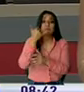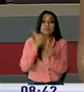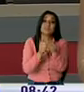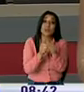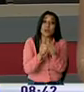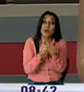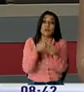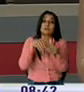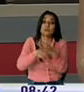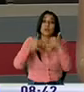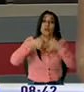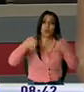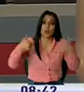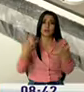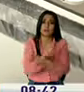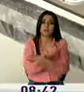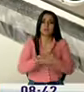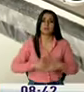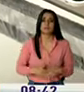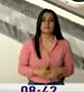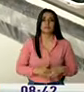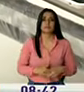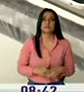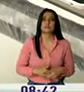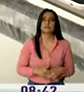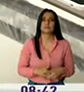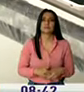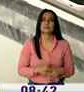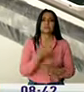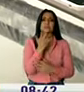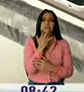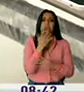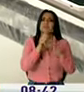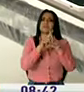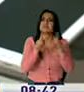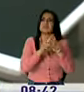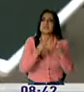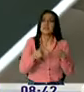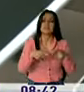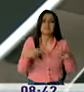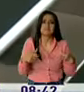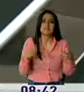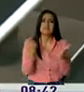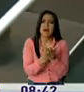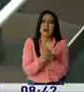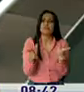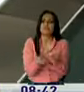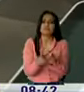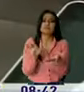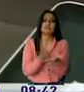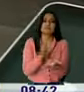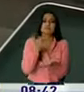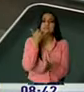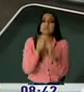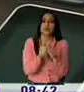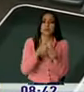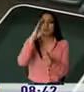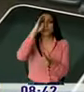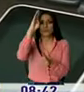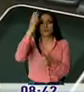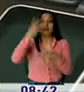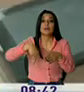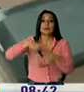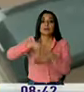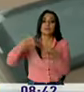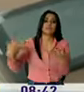local. De todos los colores, marcas y tamaños, celulares y tablets fueron decomisados por la Policía Nacional